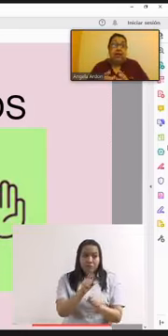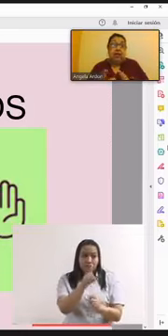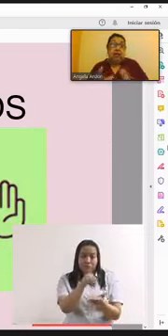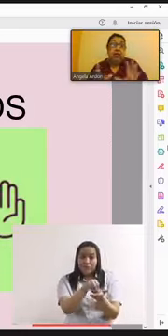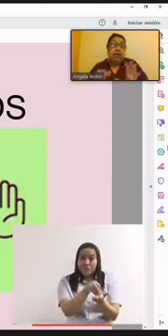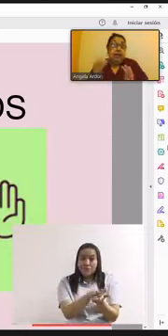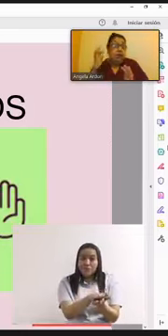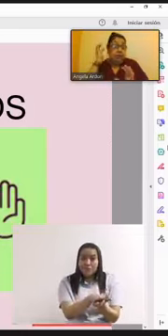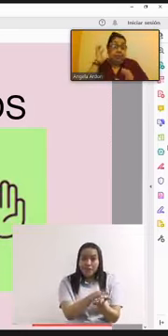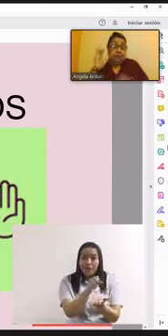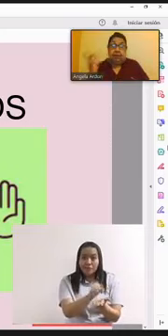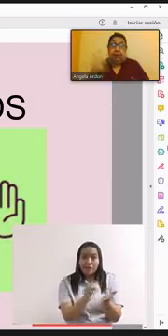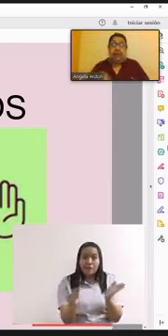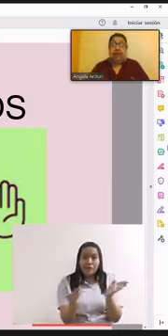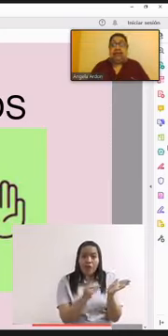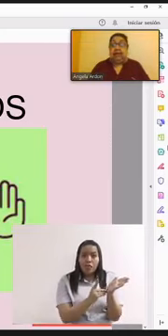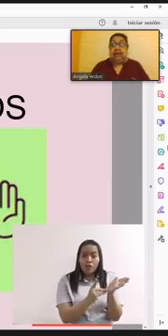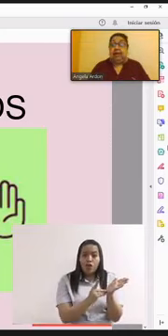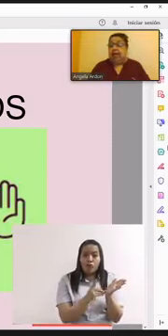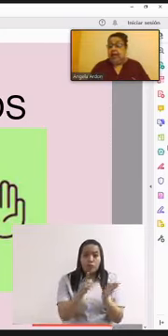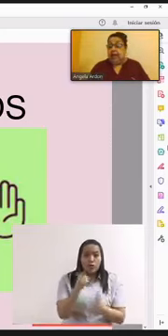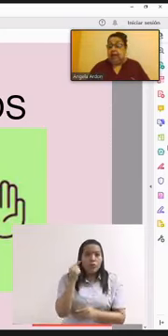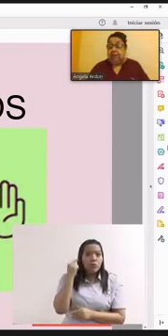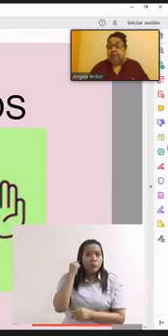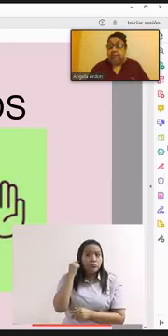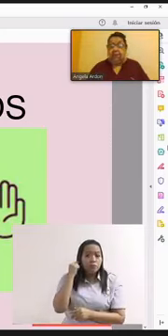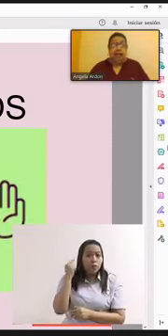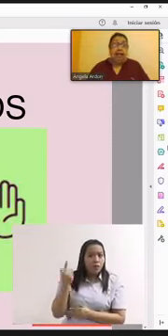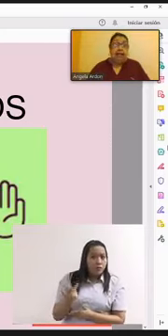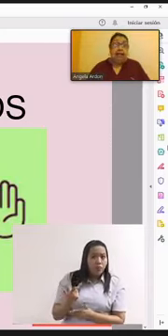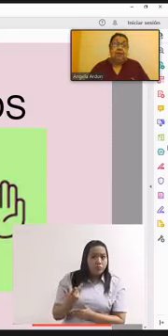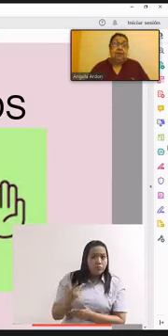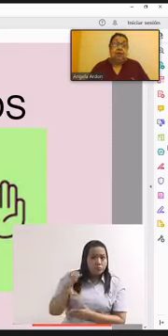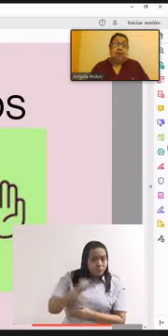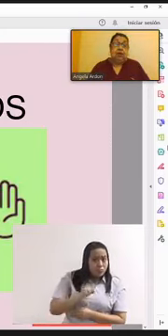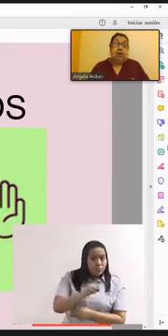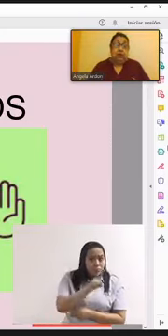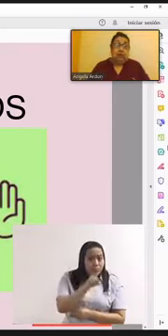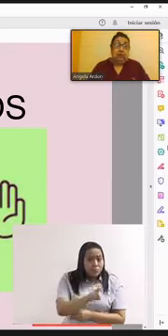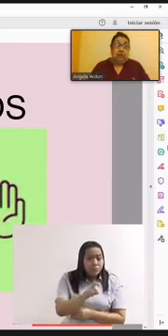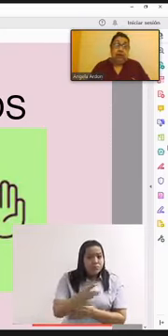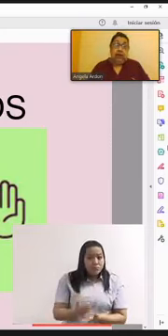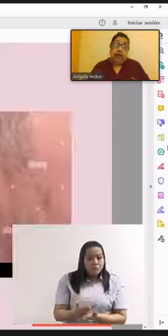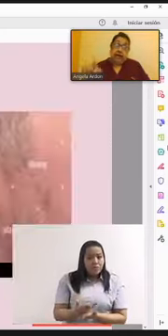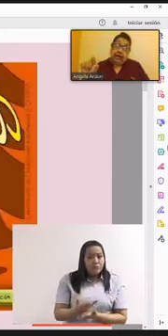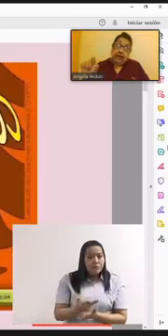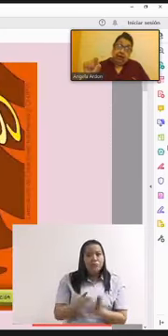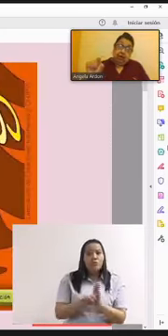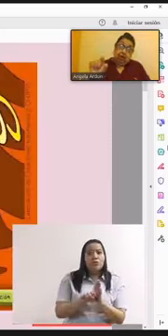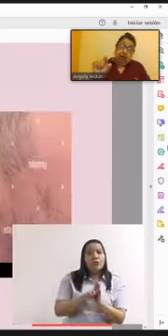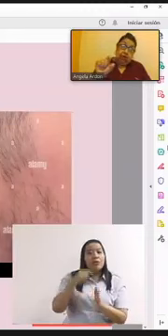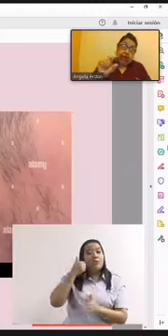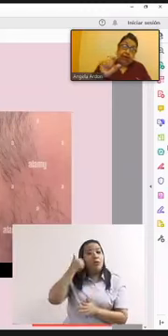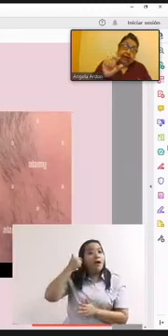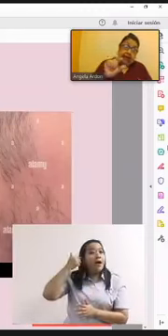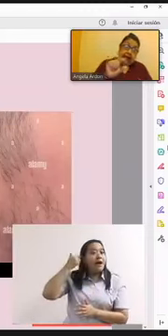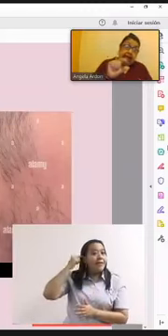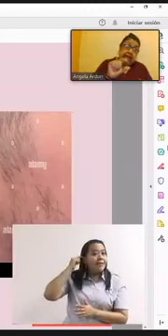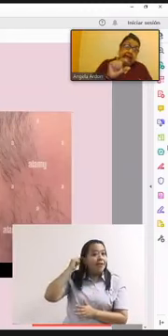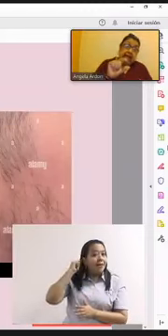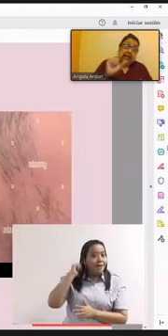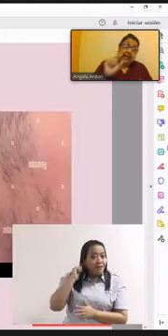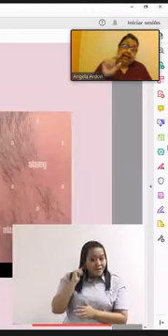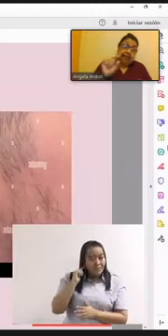ver? Yo le digo que al siguiente, Laurita, lo que está afuera es el pabellón del oído. Y adentro hay un